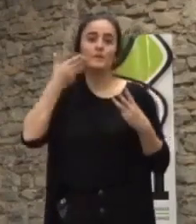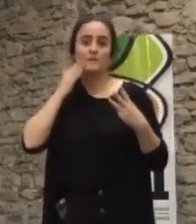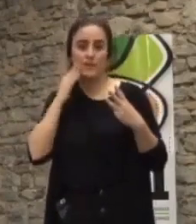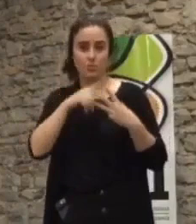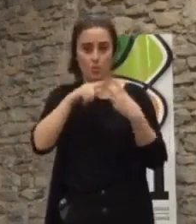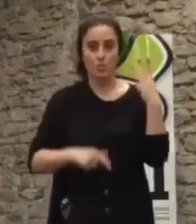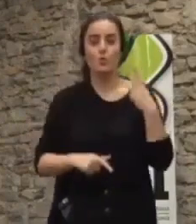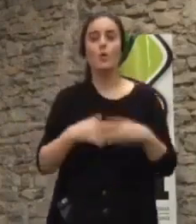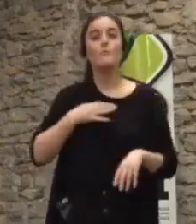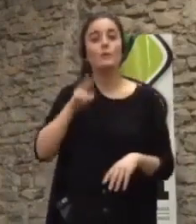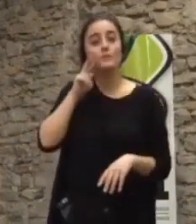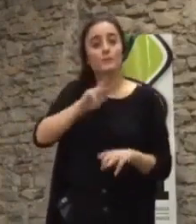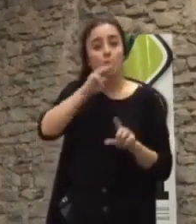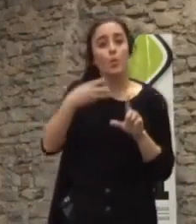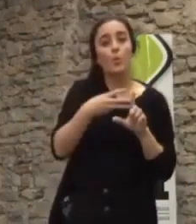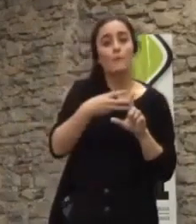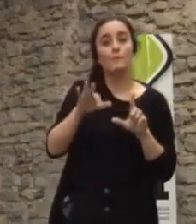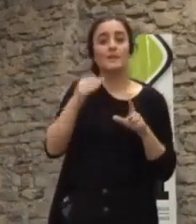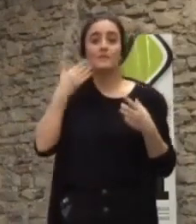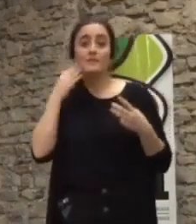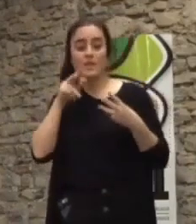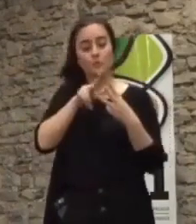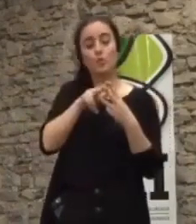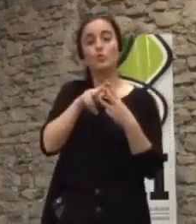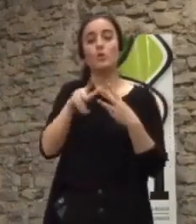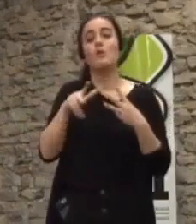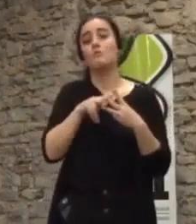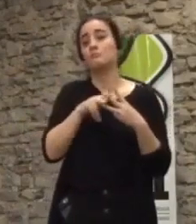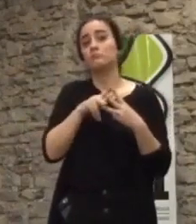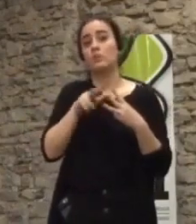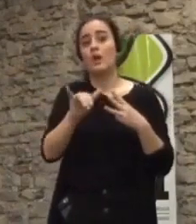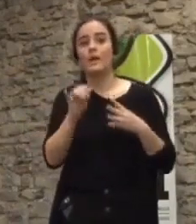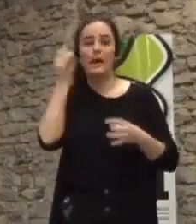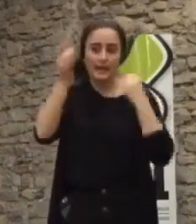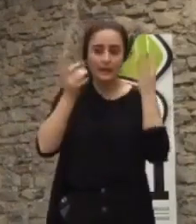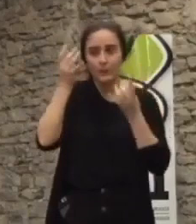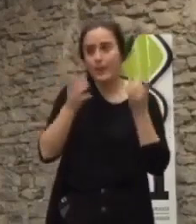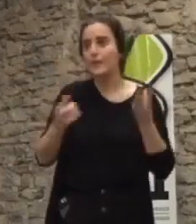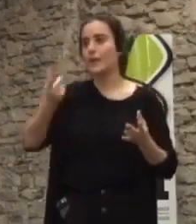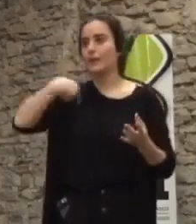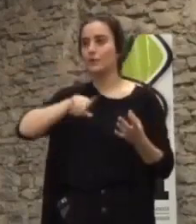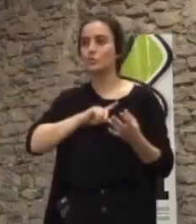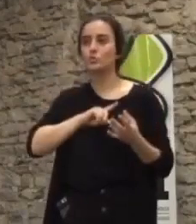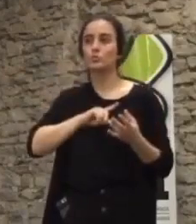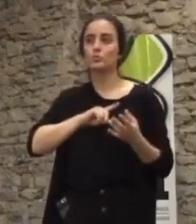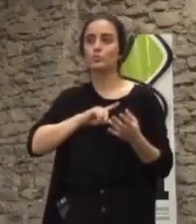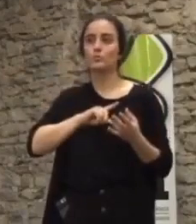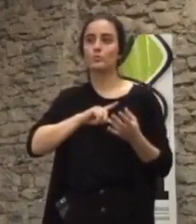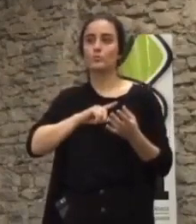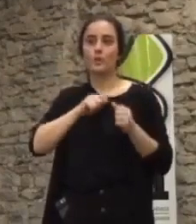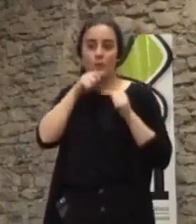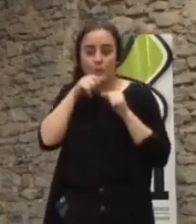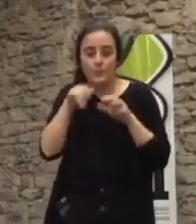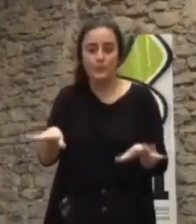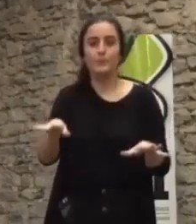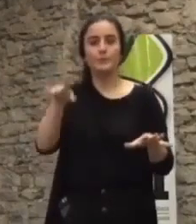Facebook. Podéis ver en la web y en el Facebook, fundamentalmente, todas las actividades que vamos viralizando,